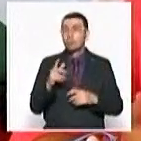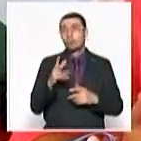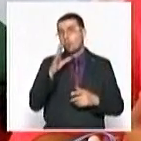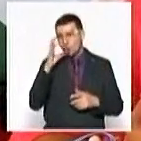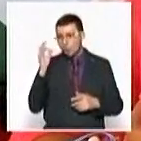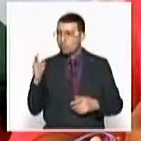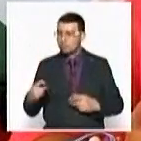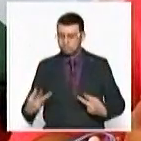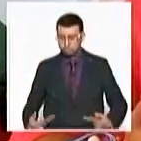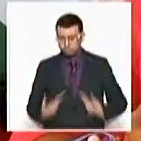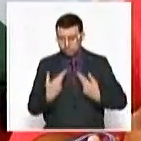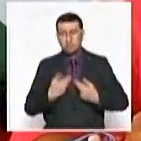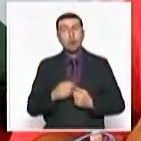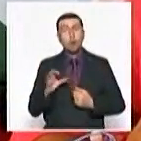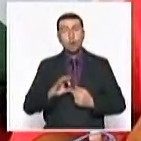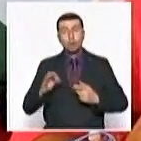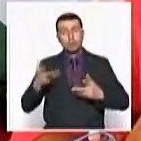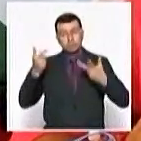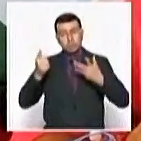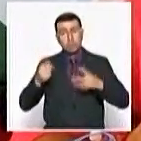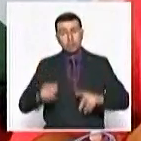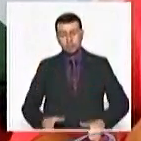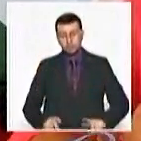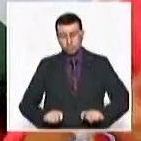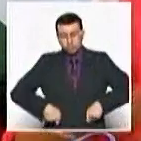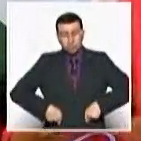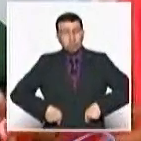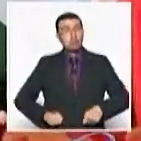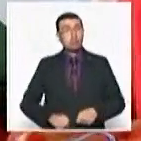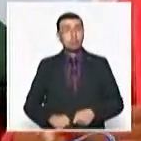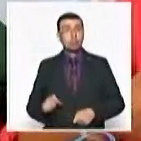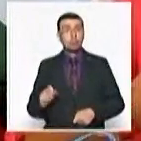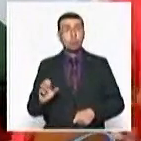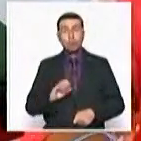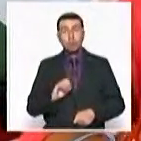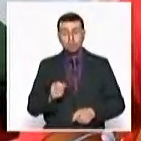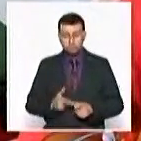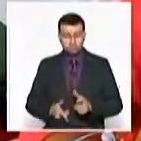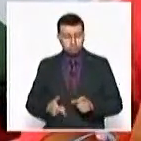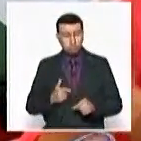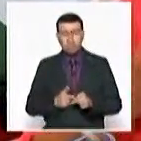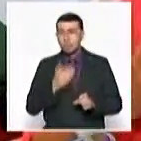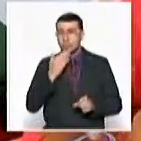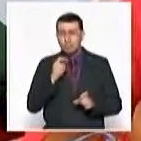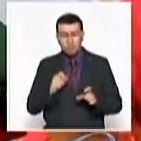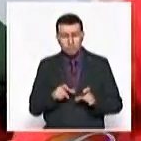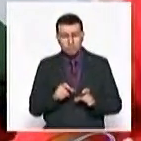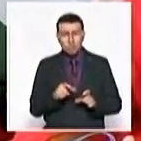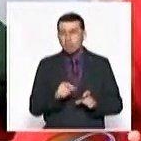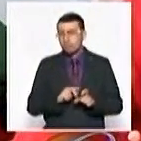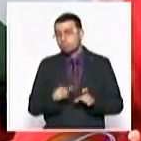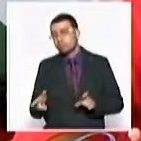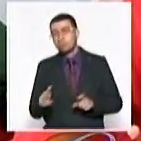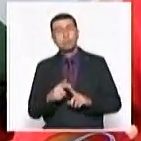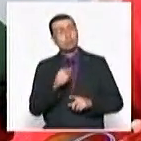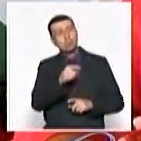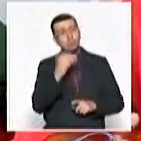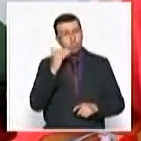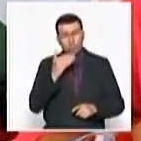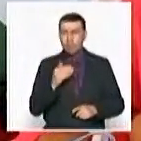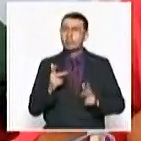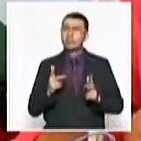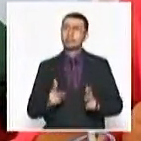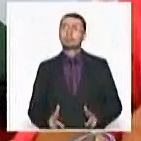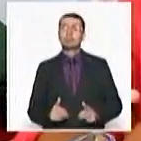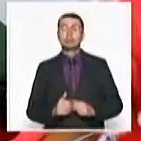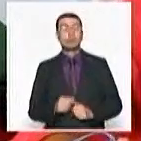vasectomía, el condón, si es del caso, la eyaculación por fuera, pero pero que la mujer también descanse. En estos